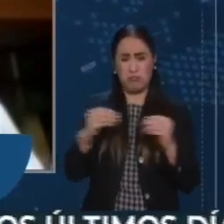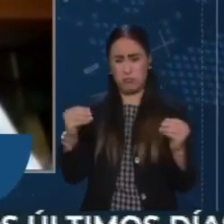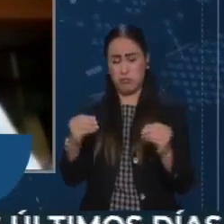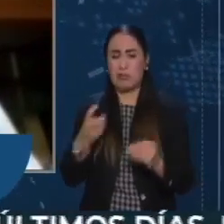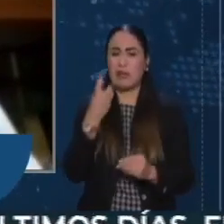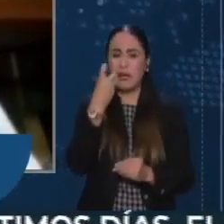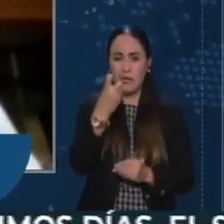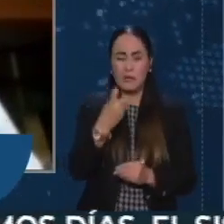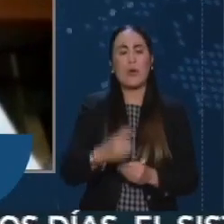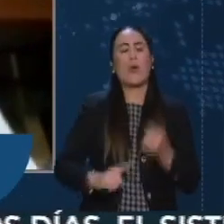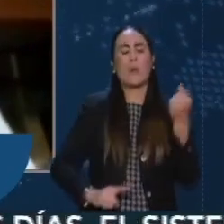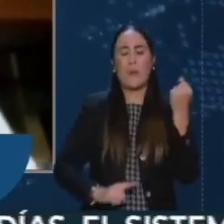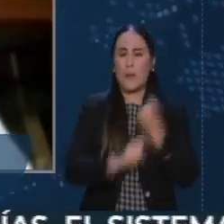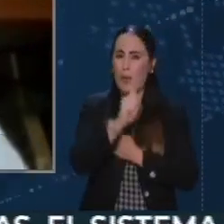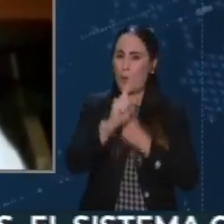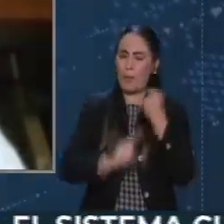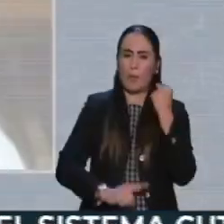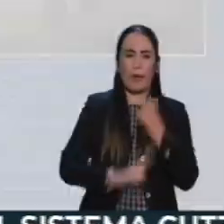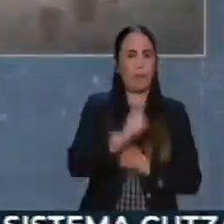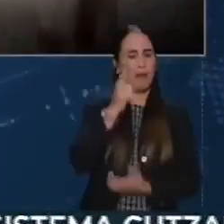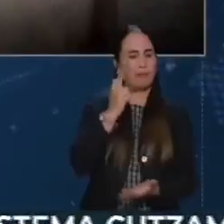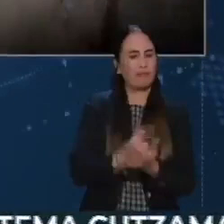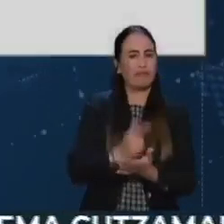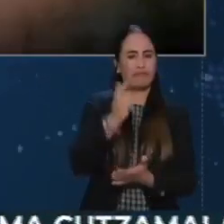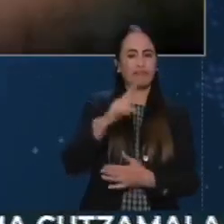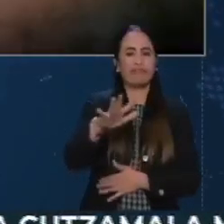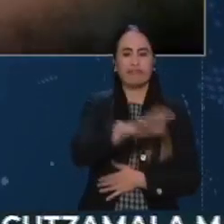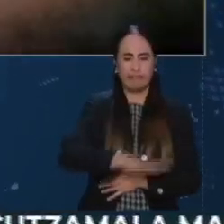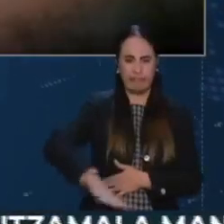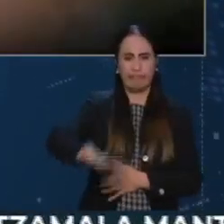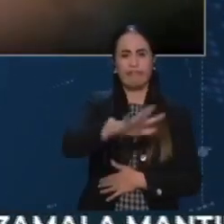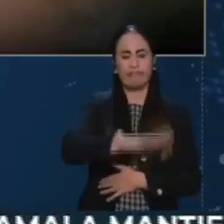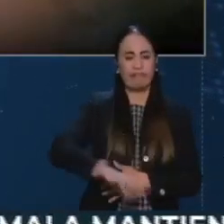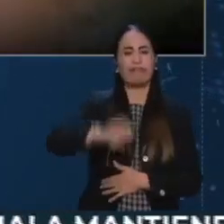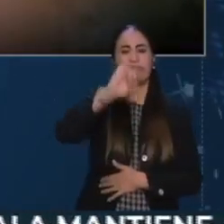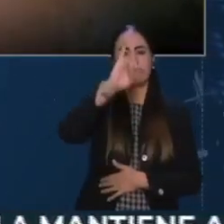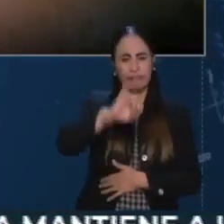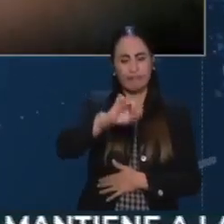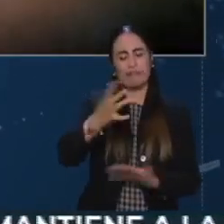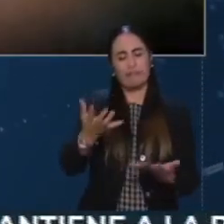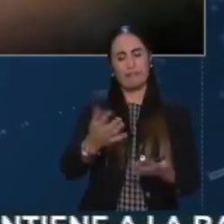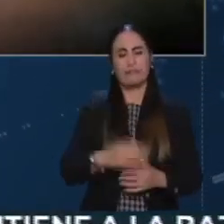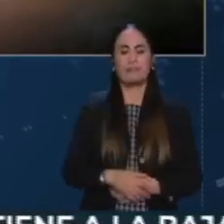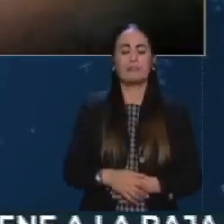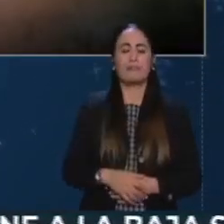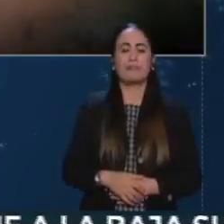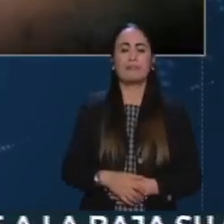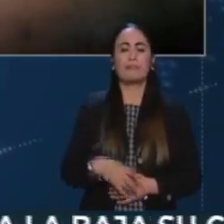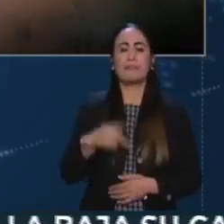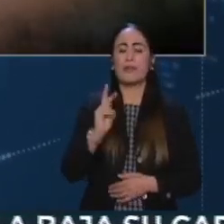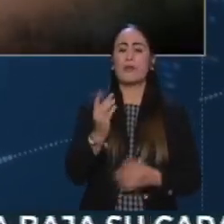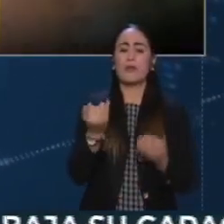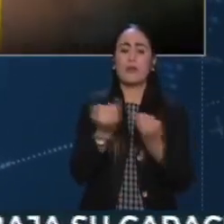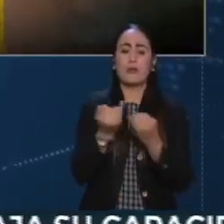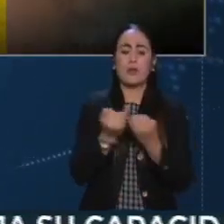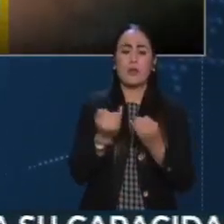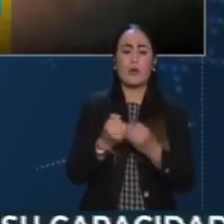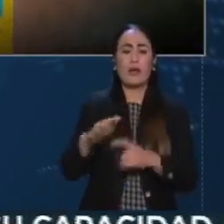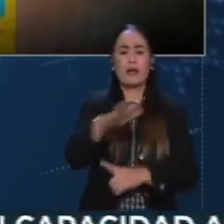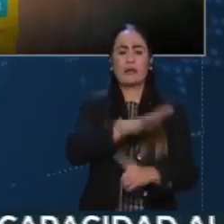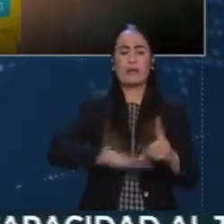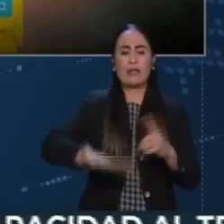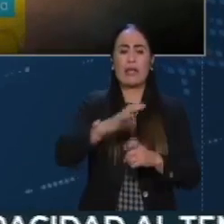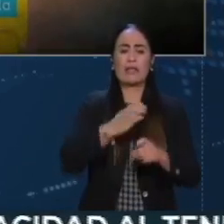un problema gravísimo en nuestra entidad. Pero si a eso le sumamos lo siguiente: los estados que concentran el